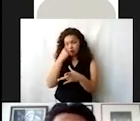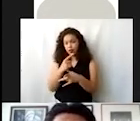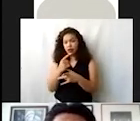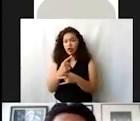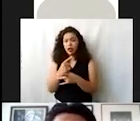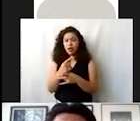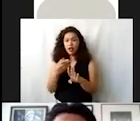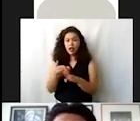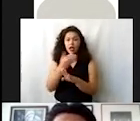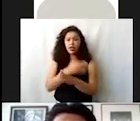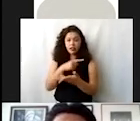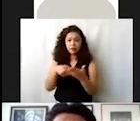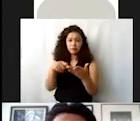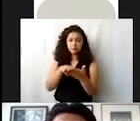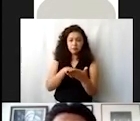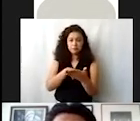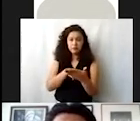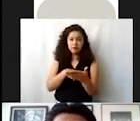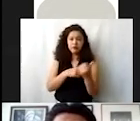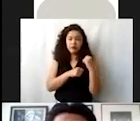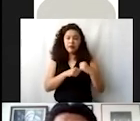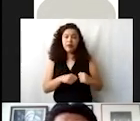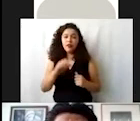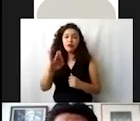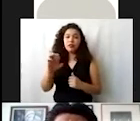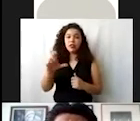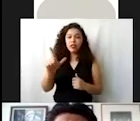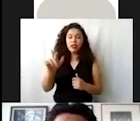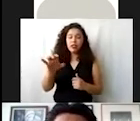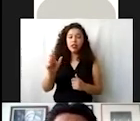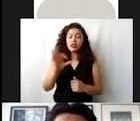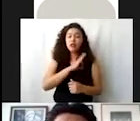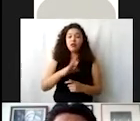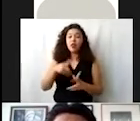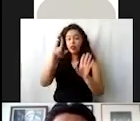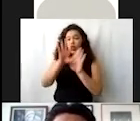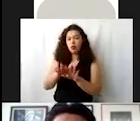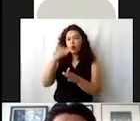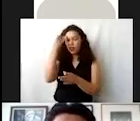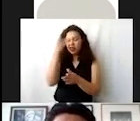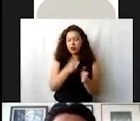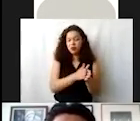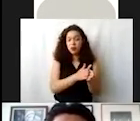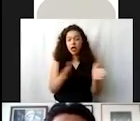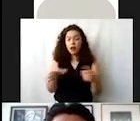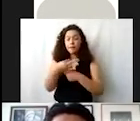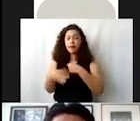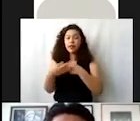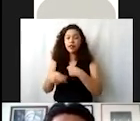referidos certificados, las autoridades fiscales podrán restringir temporalmente el uso de los